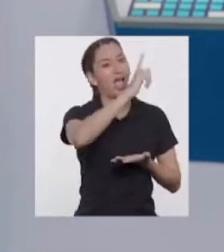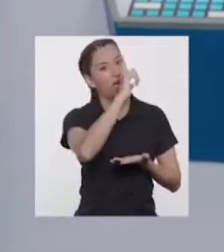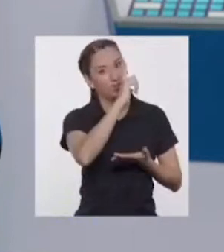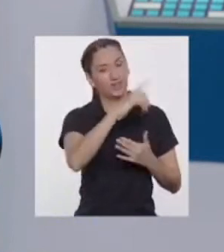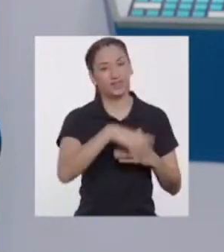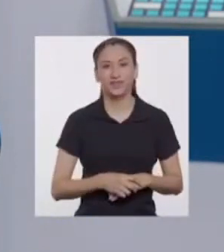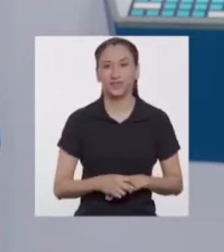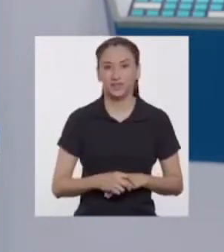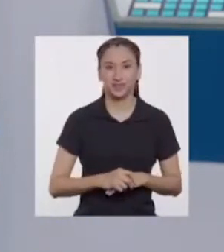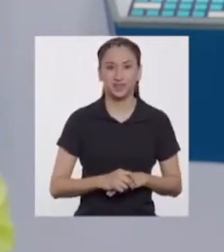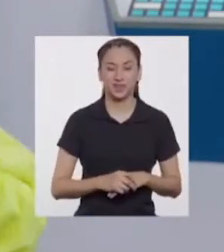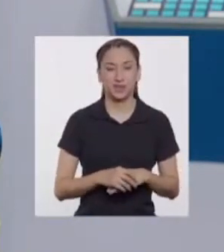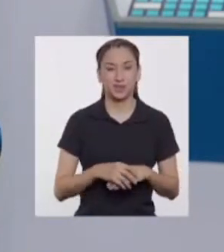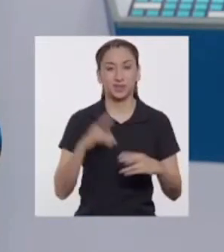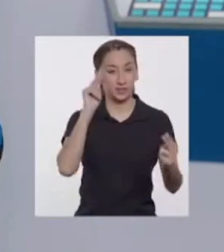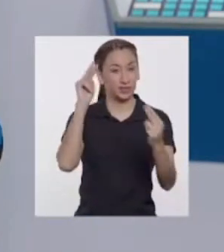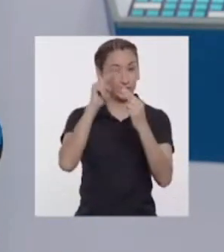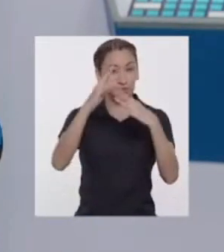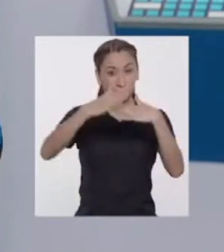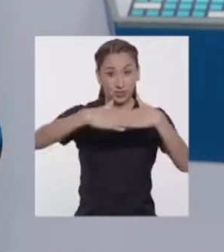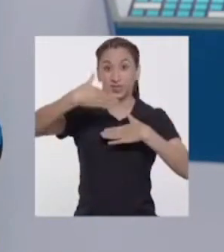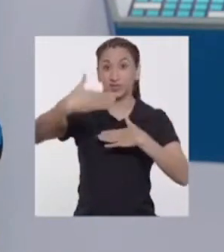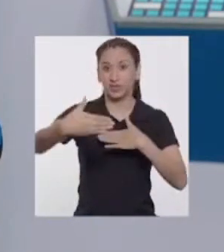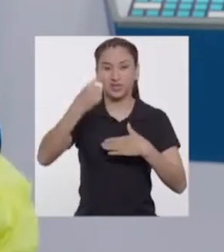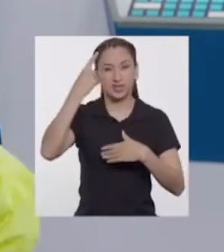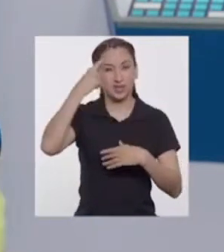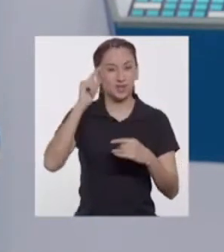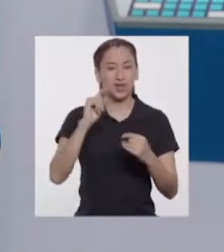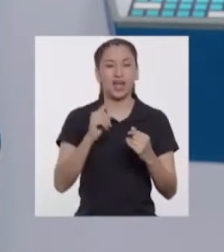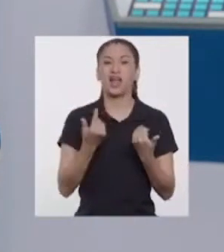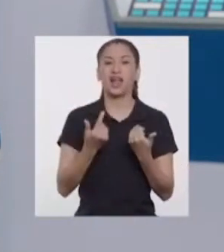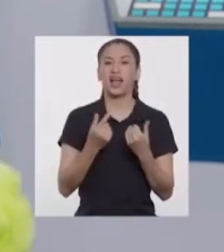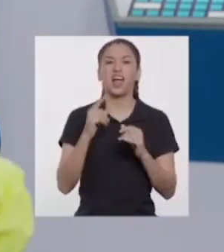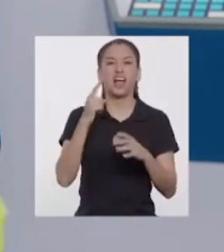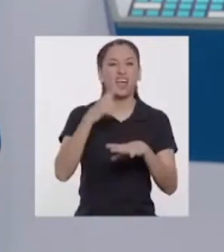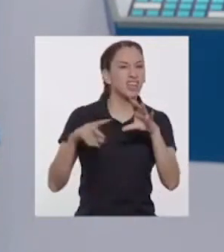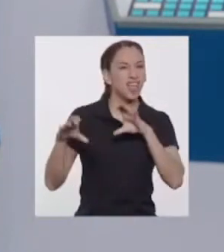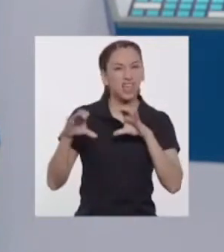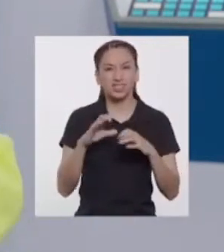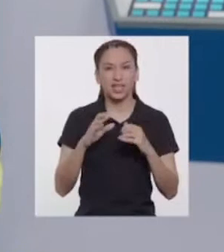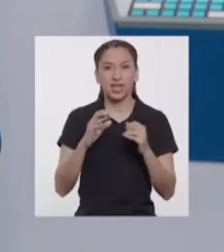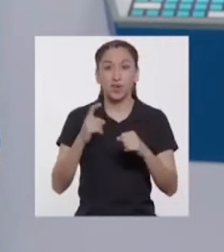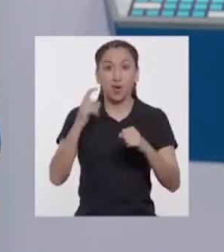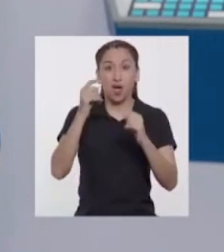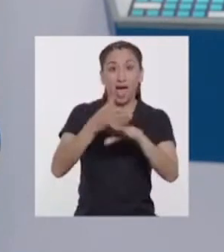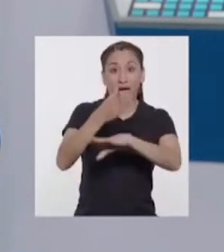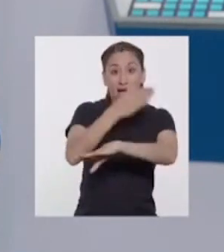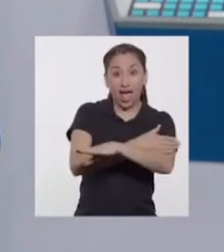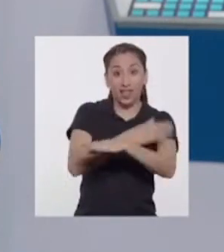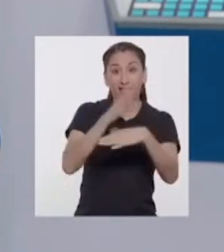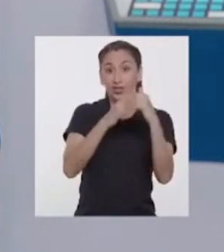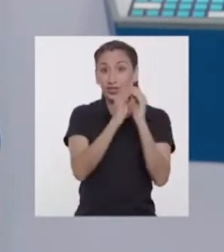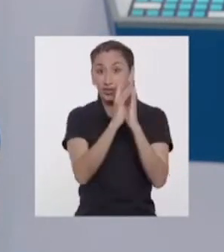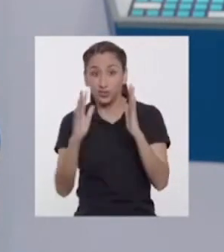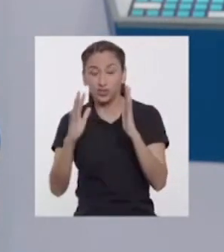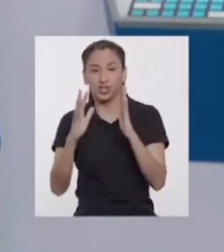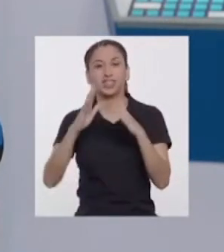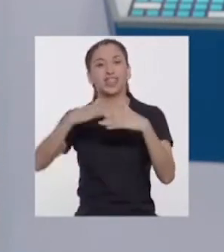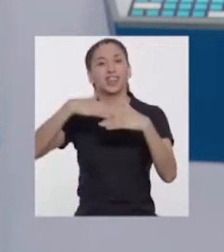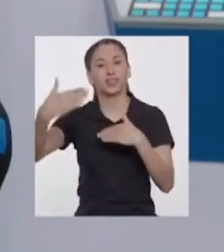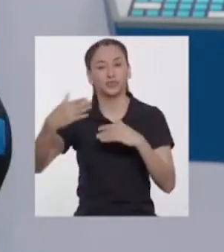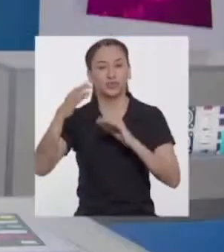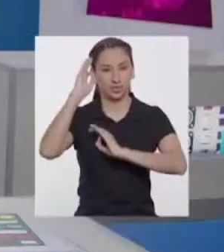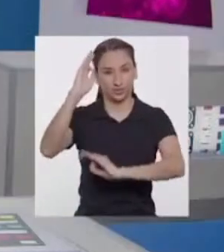tomar agua. Nos vemos luego para averiguar qué hacemos durante y después de una